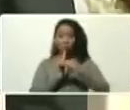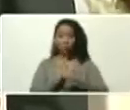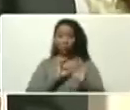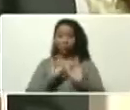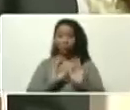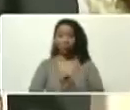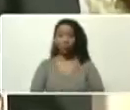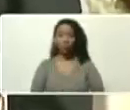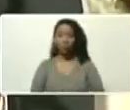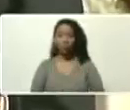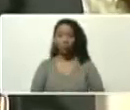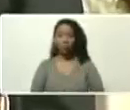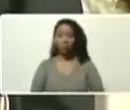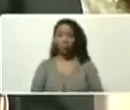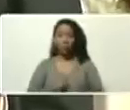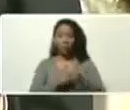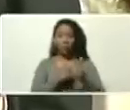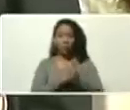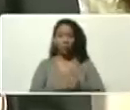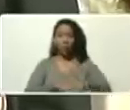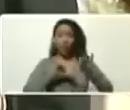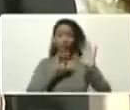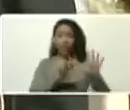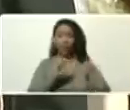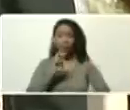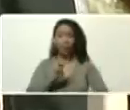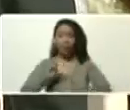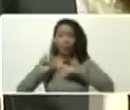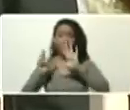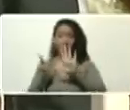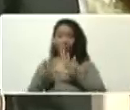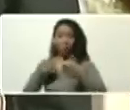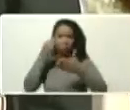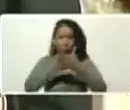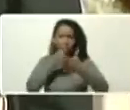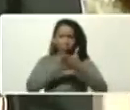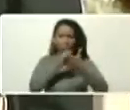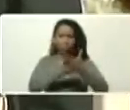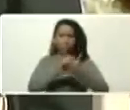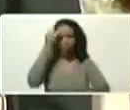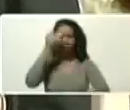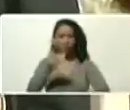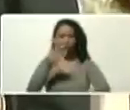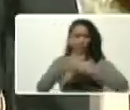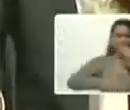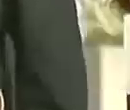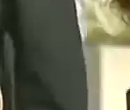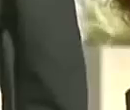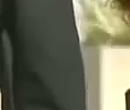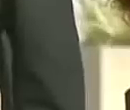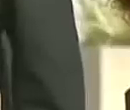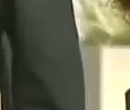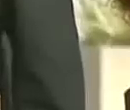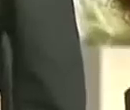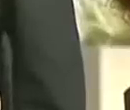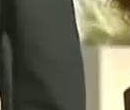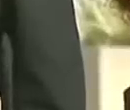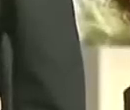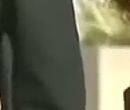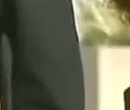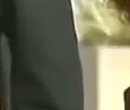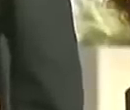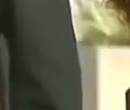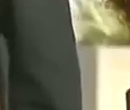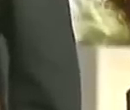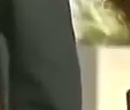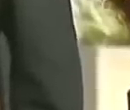Adelante. Asisten 927 combatientes, revolucionarios, socialistas, antiimperialistas